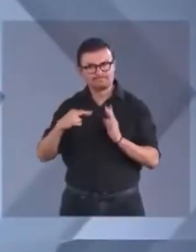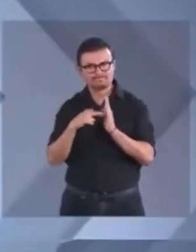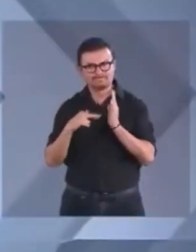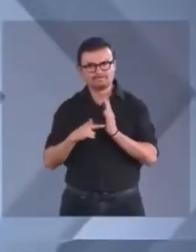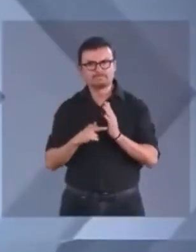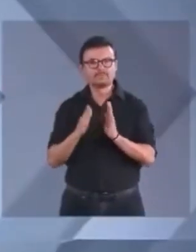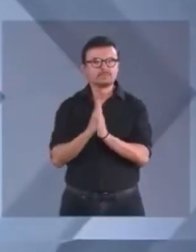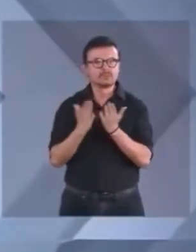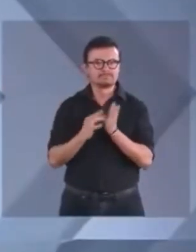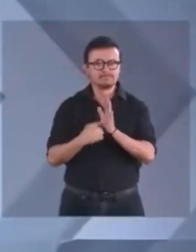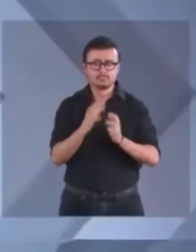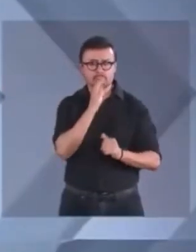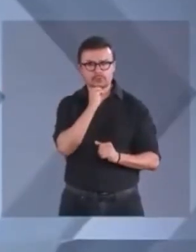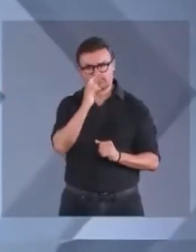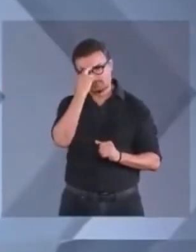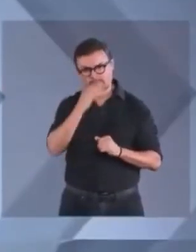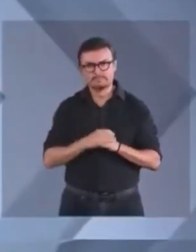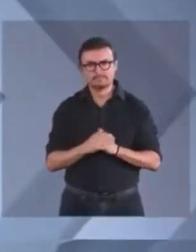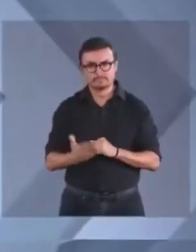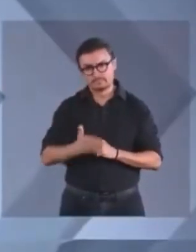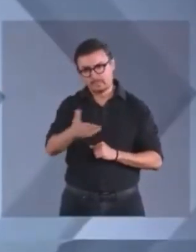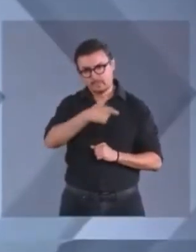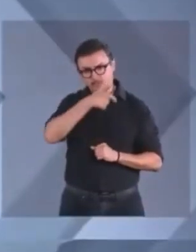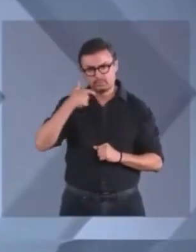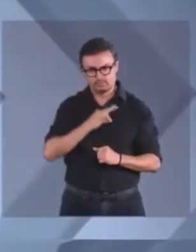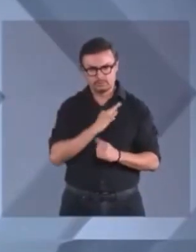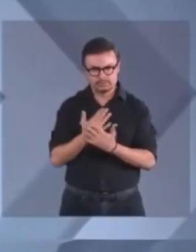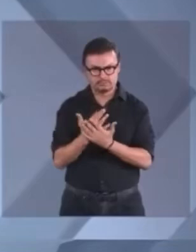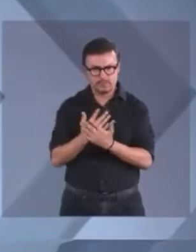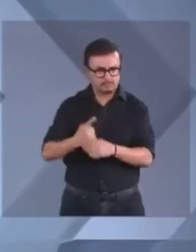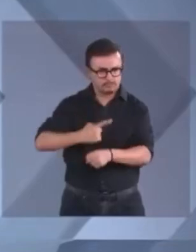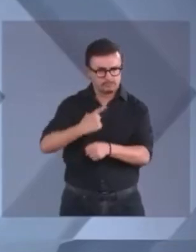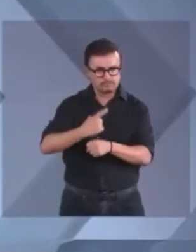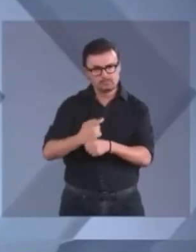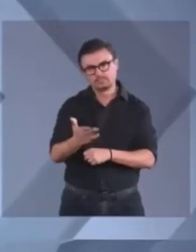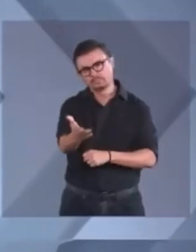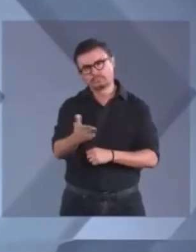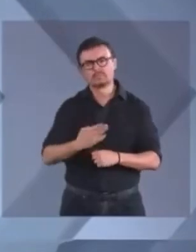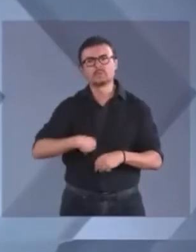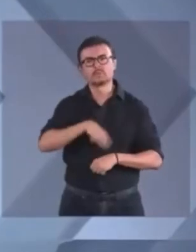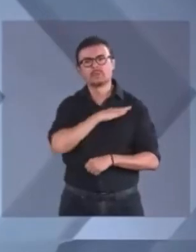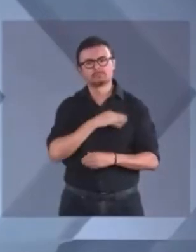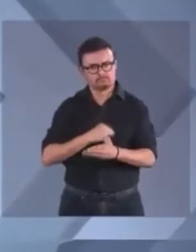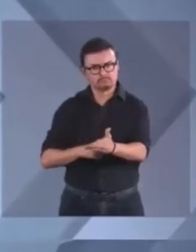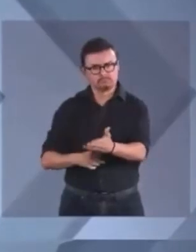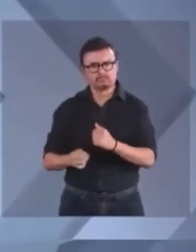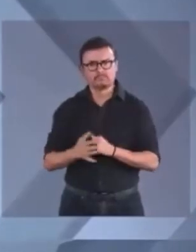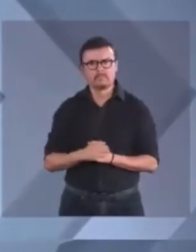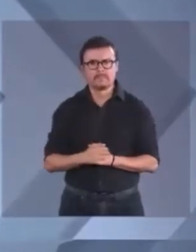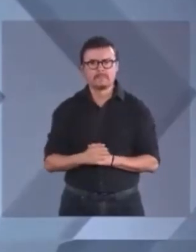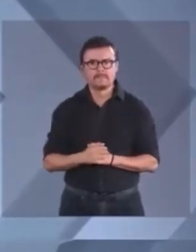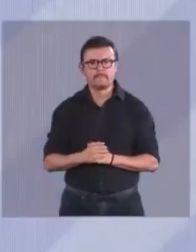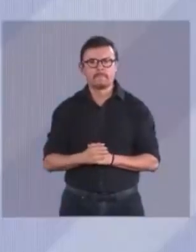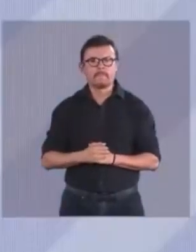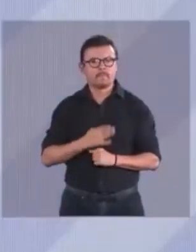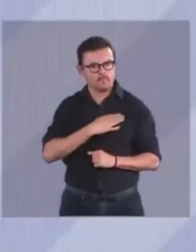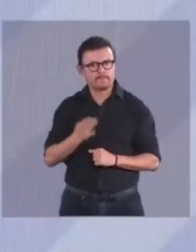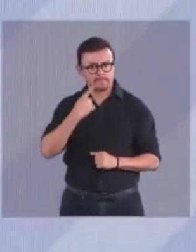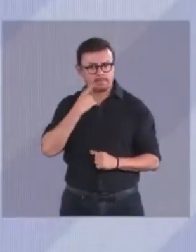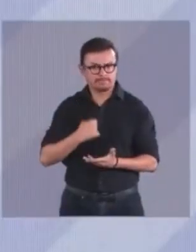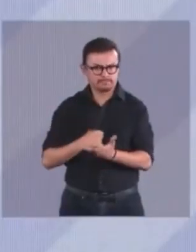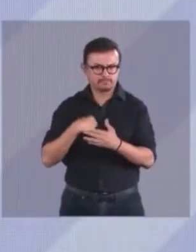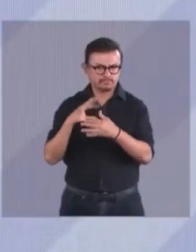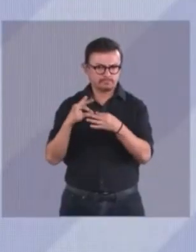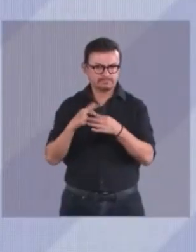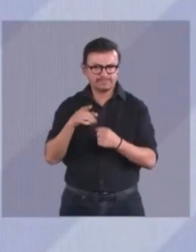palabra primero Jorge Maínez, pero hay una alusión. ¿Me permite ir primero con la candidata? Está bien, Claro, vamos, claro. Maínez, adelante. Adelante. Bueno, nada más decir que las